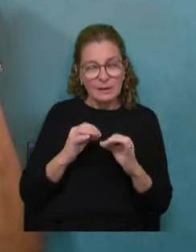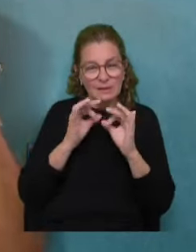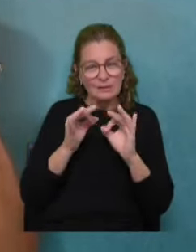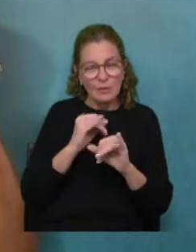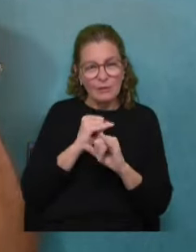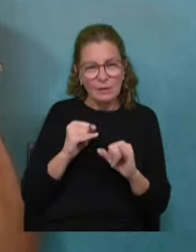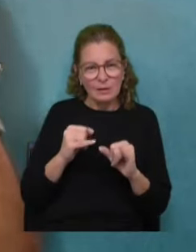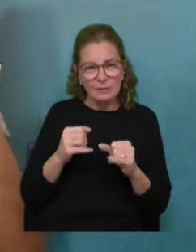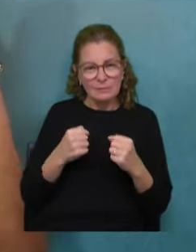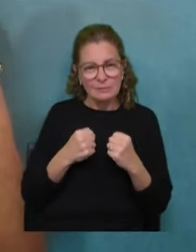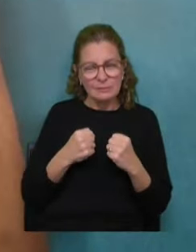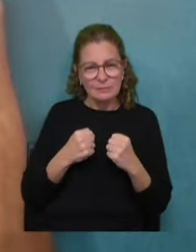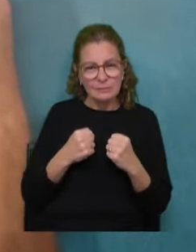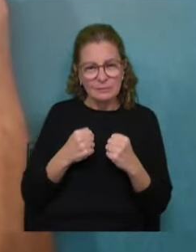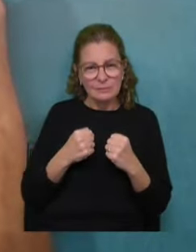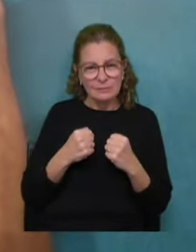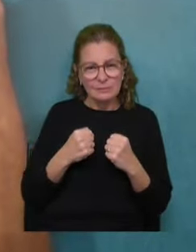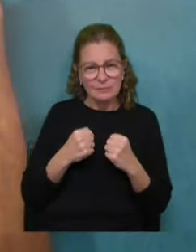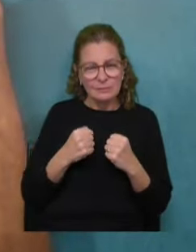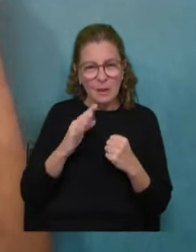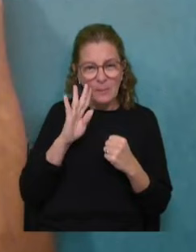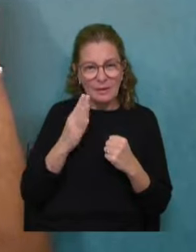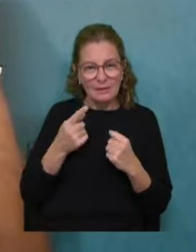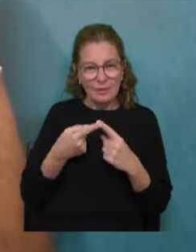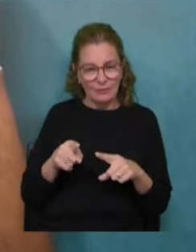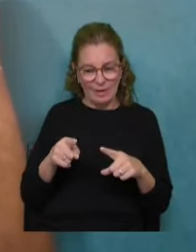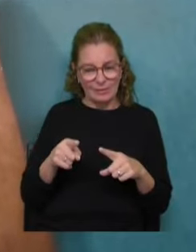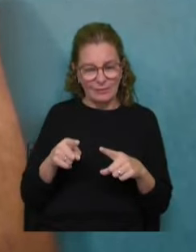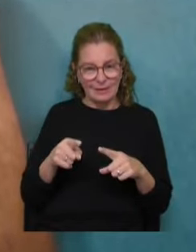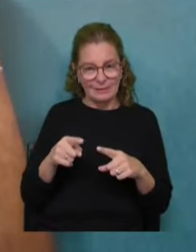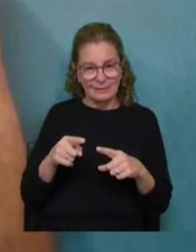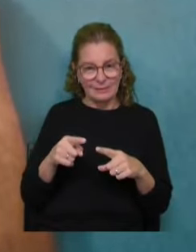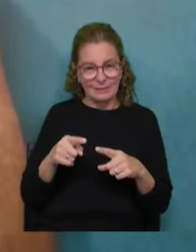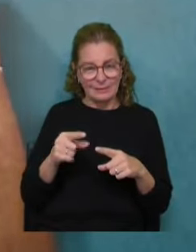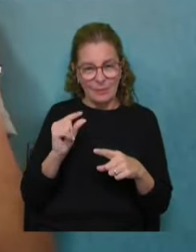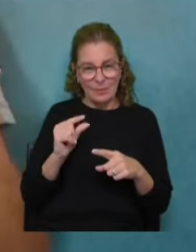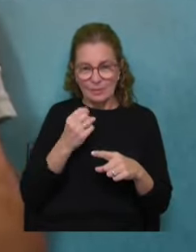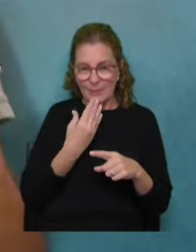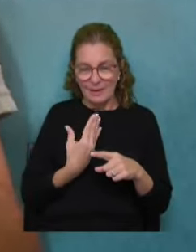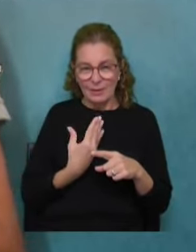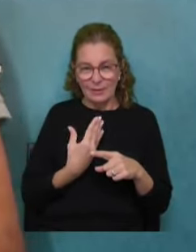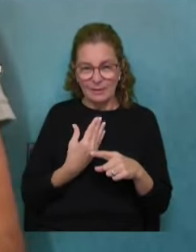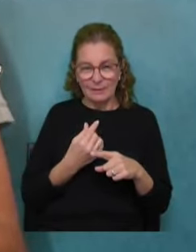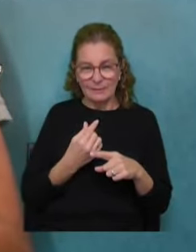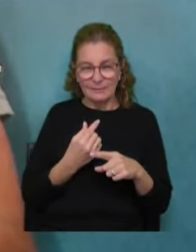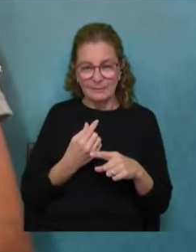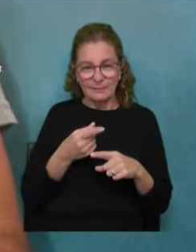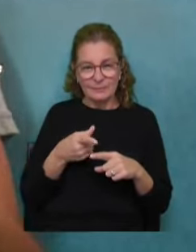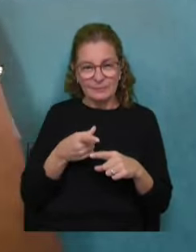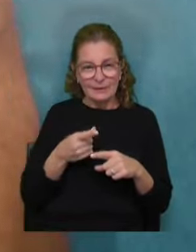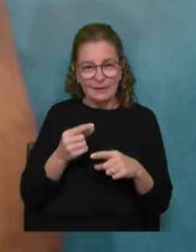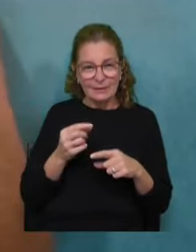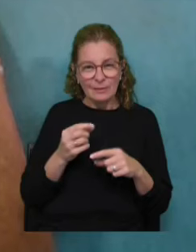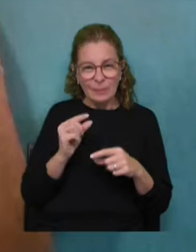y digo, parece que estoy tocando diferente. Estoy tocando un poquito mejor. Había ese